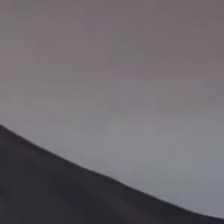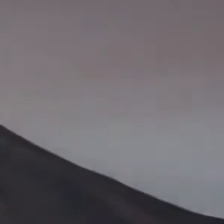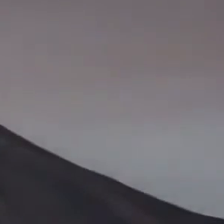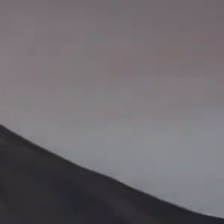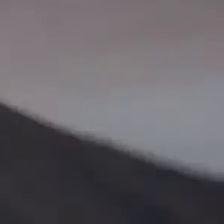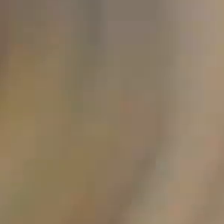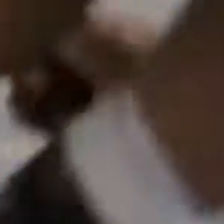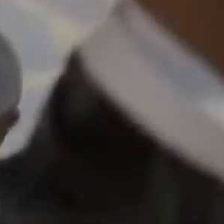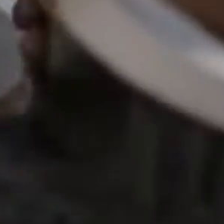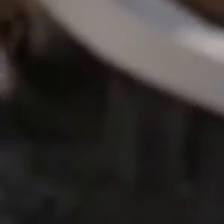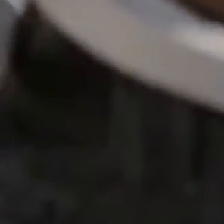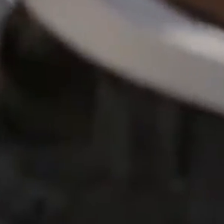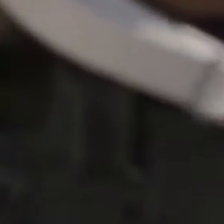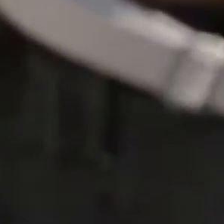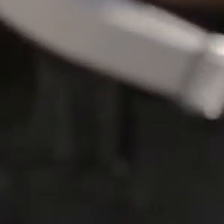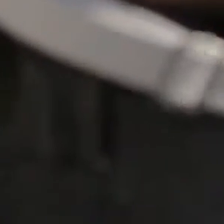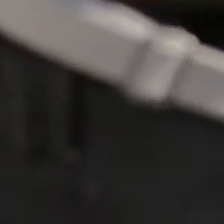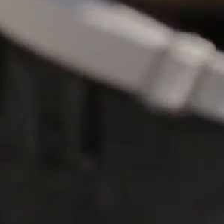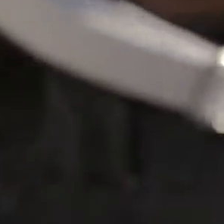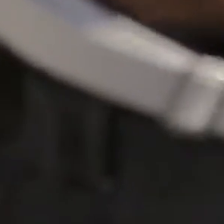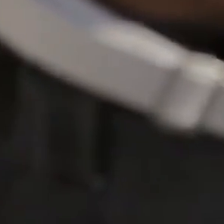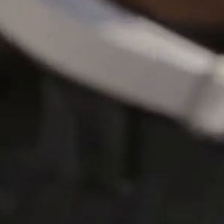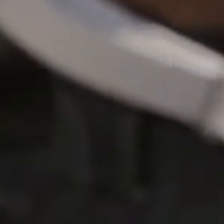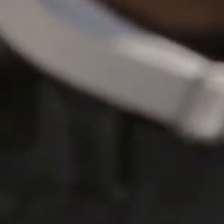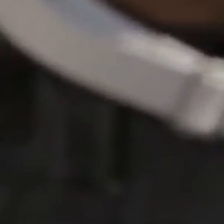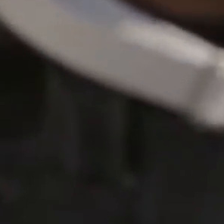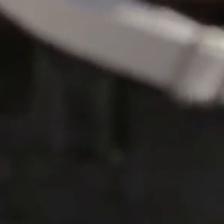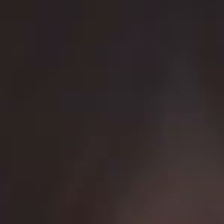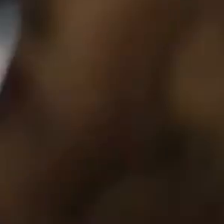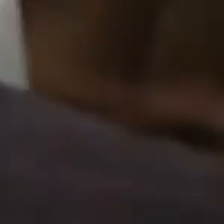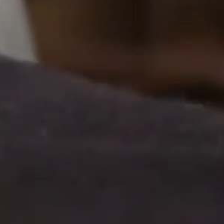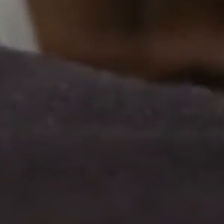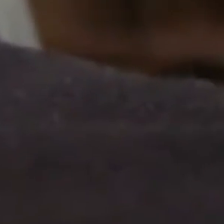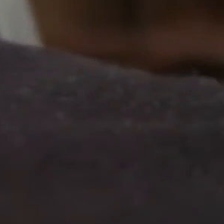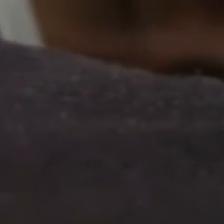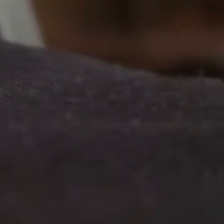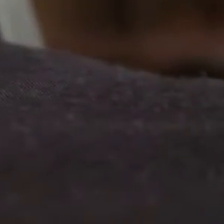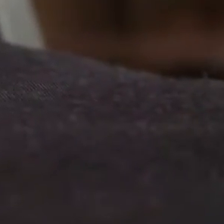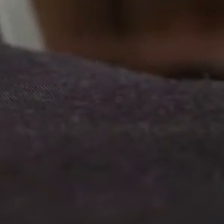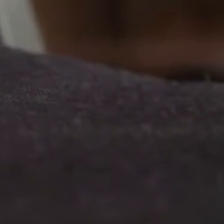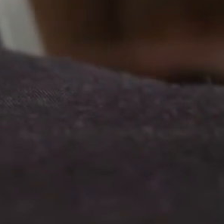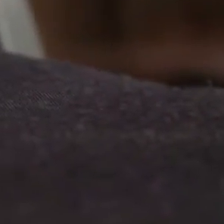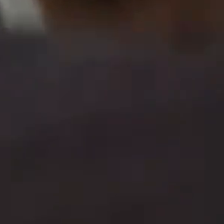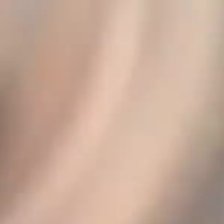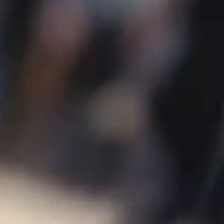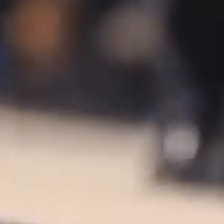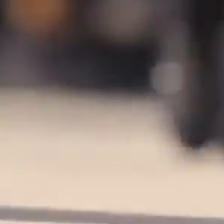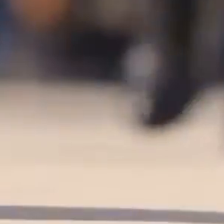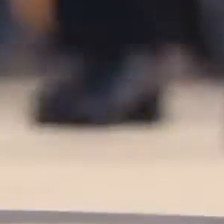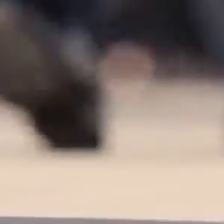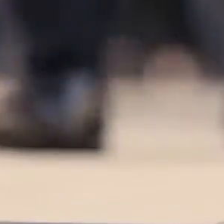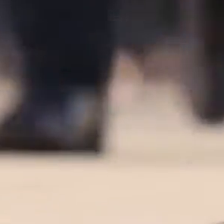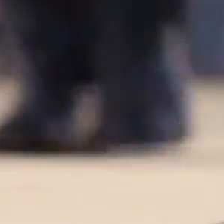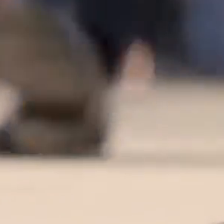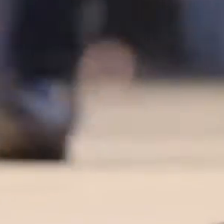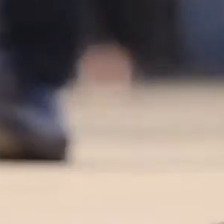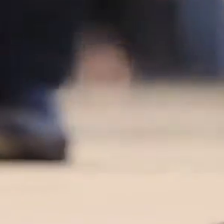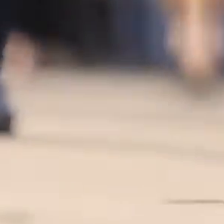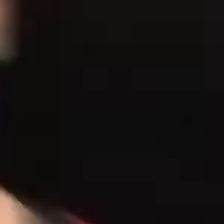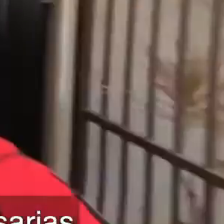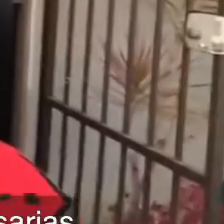volcanes, tenemos el corazón de fuego. Por eso, cuando el mal tiempo pase,